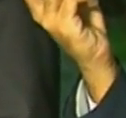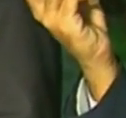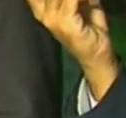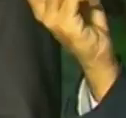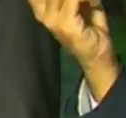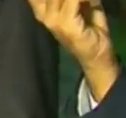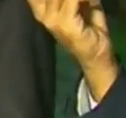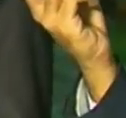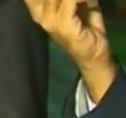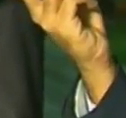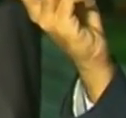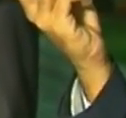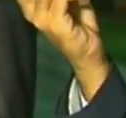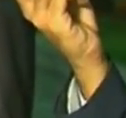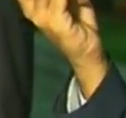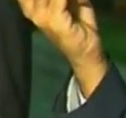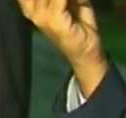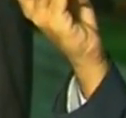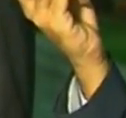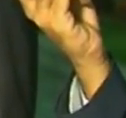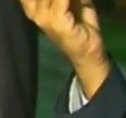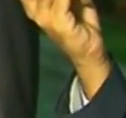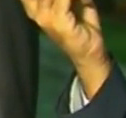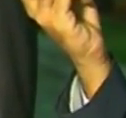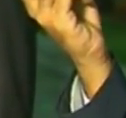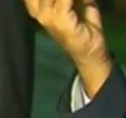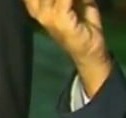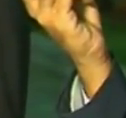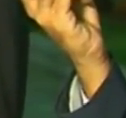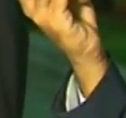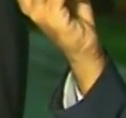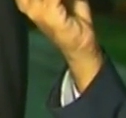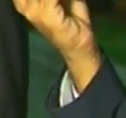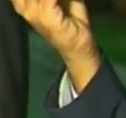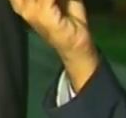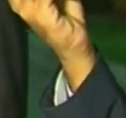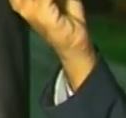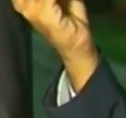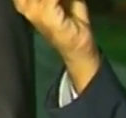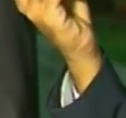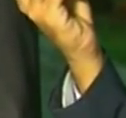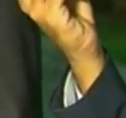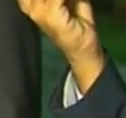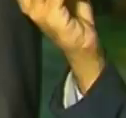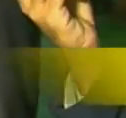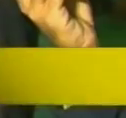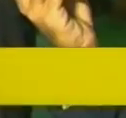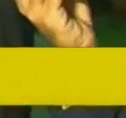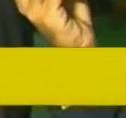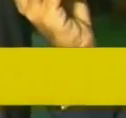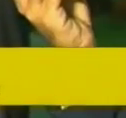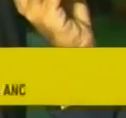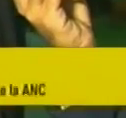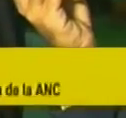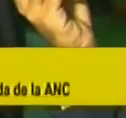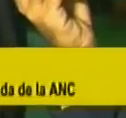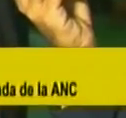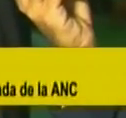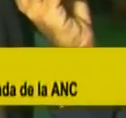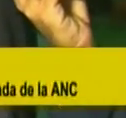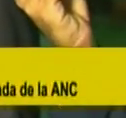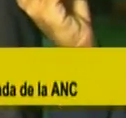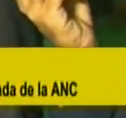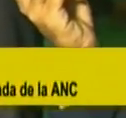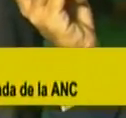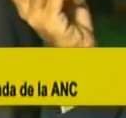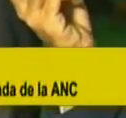a los sectores fundamentales del hecho productivo, de la producción en el país. Se corresponde con lo que hemos dicho,